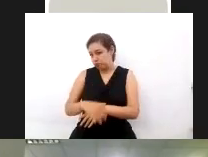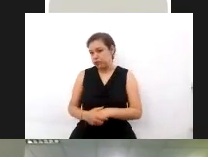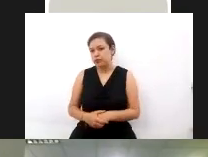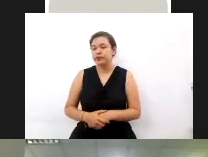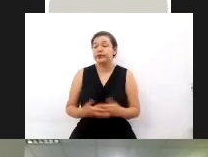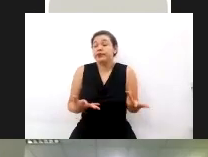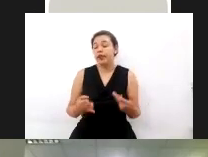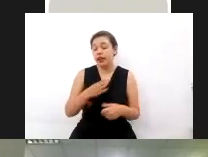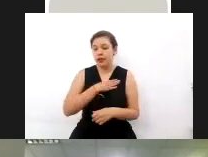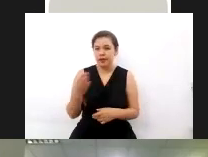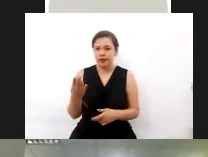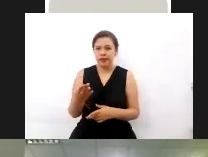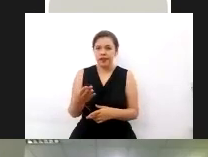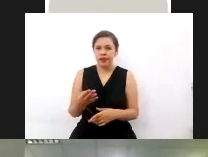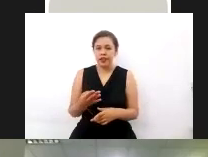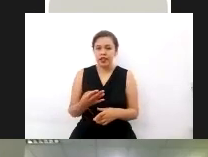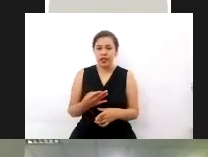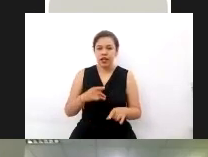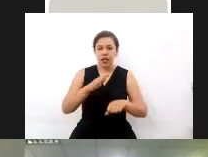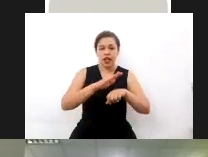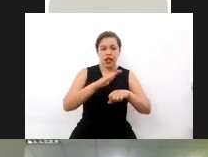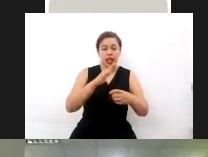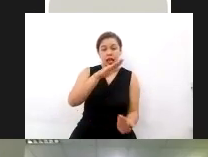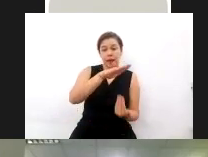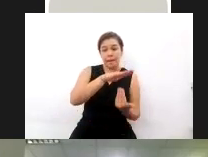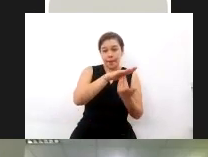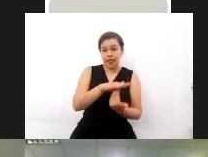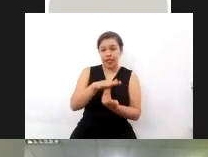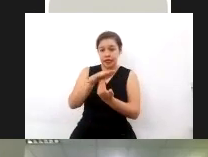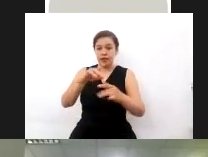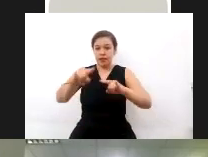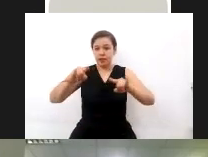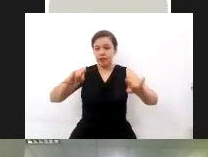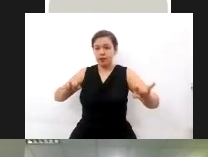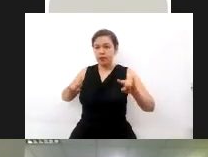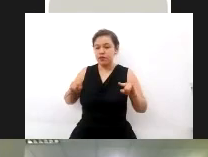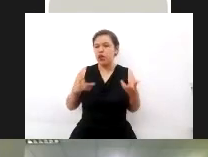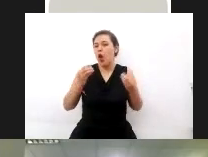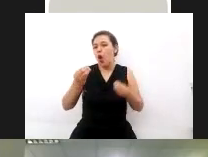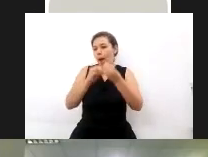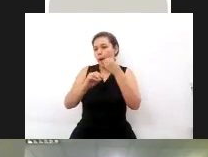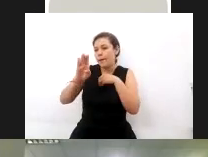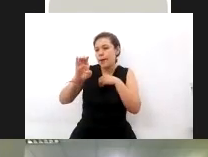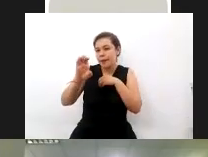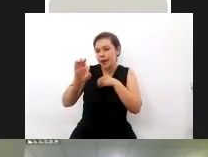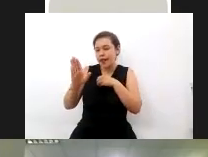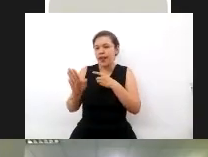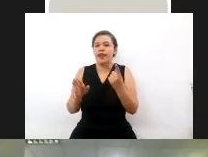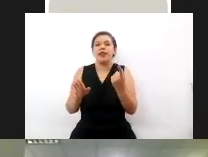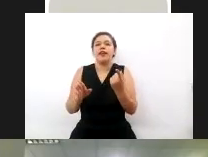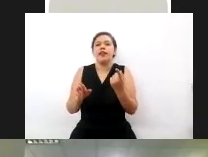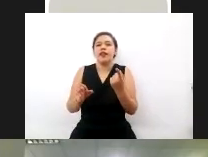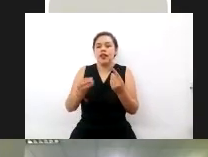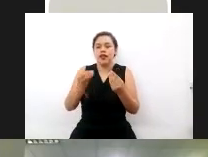Bueno, la distribución de las mesas es lo mismo. Las mesas o periqueras para los niños y las mesas